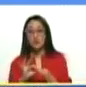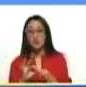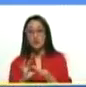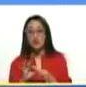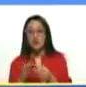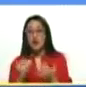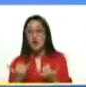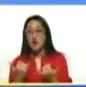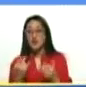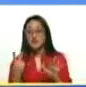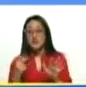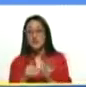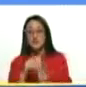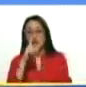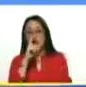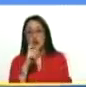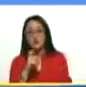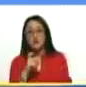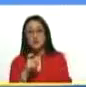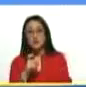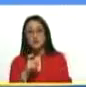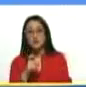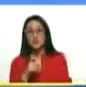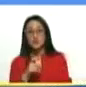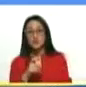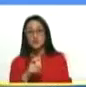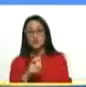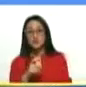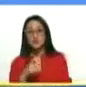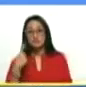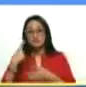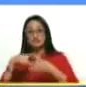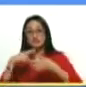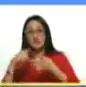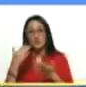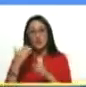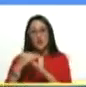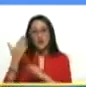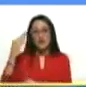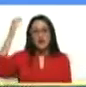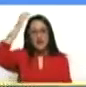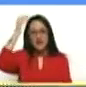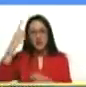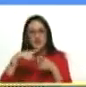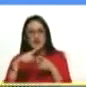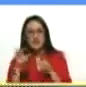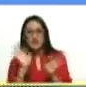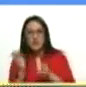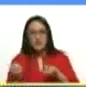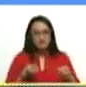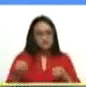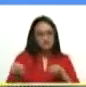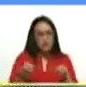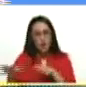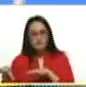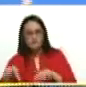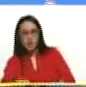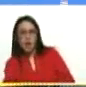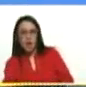Hemos vivido 7.000 años de imperios que aplicaron diversas formas de dominación o